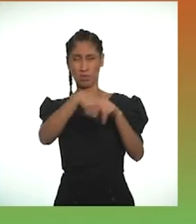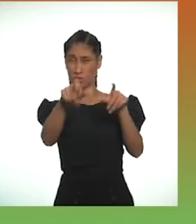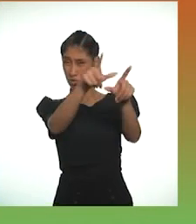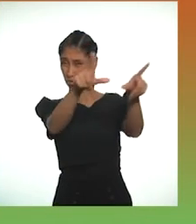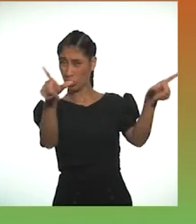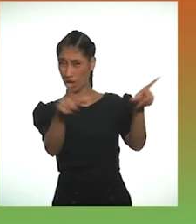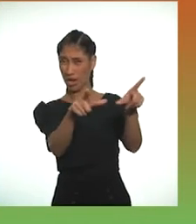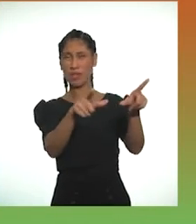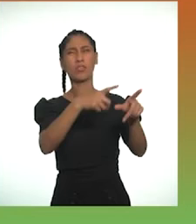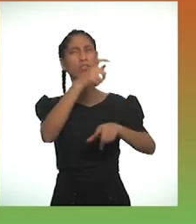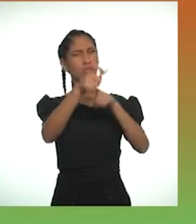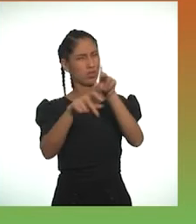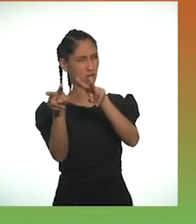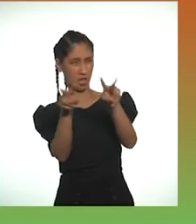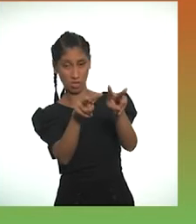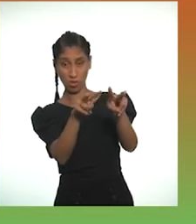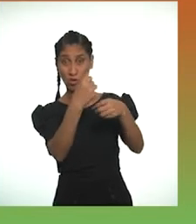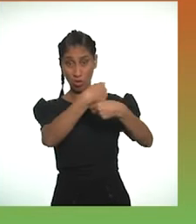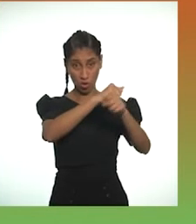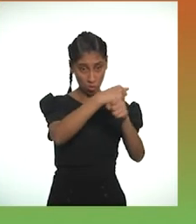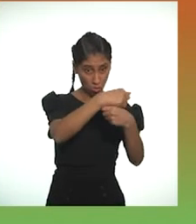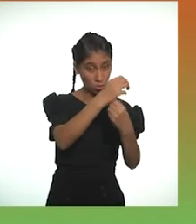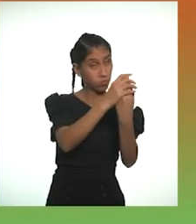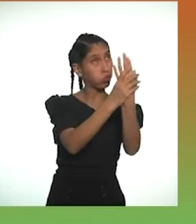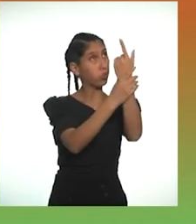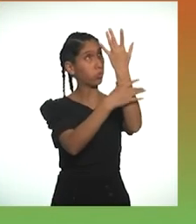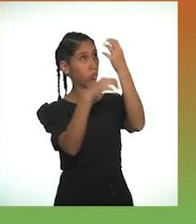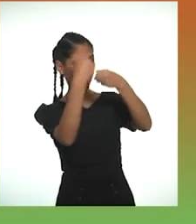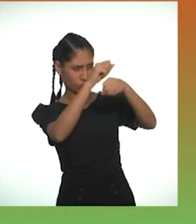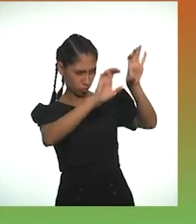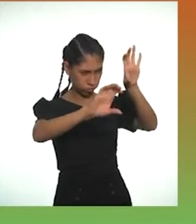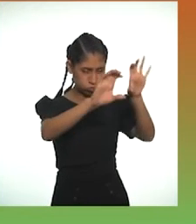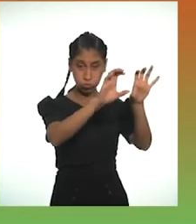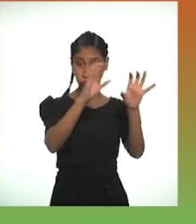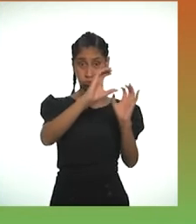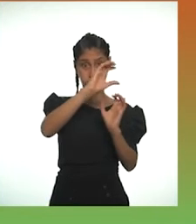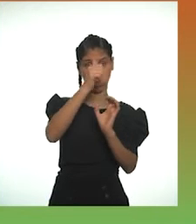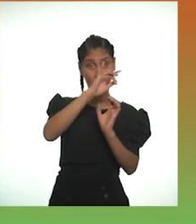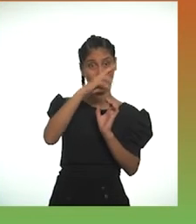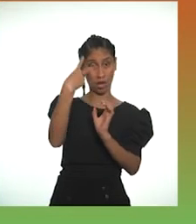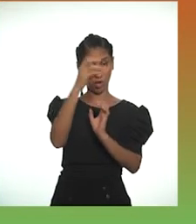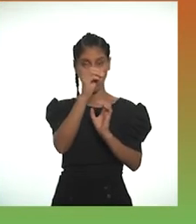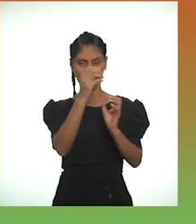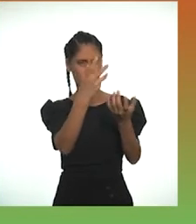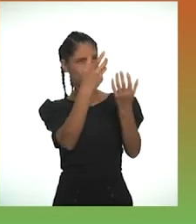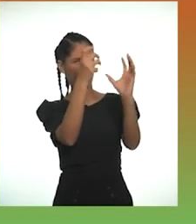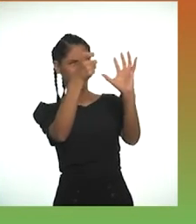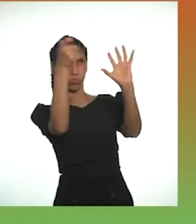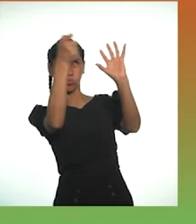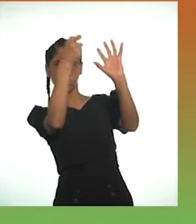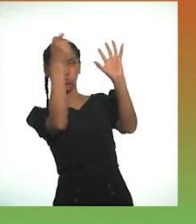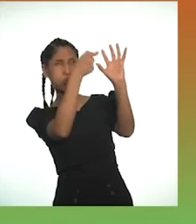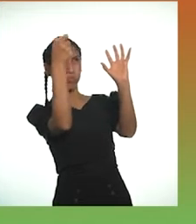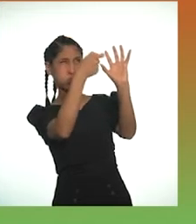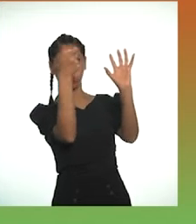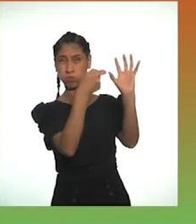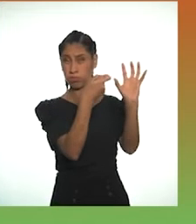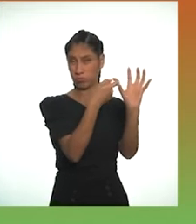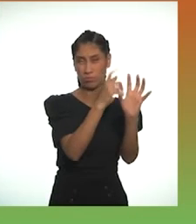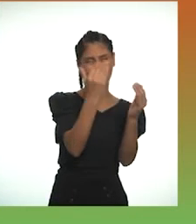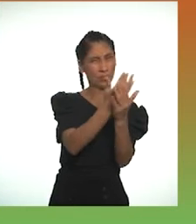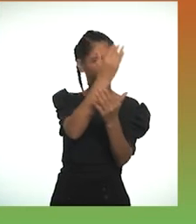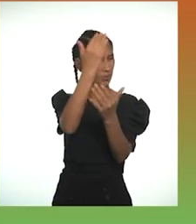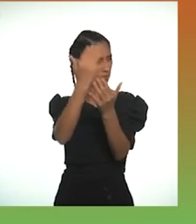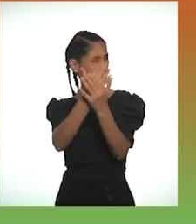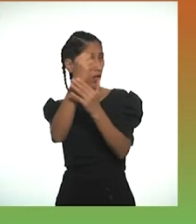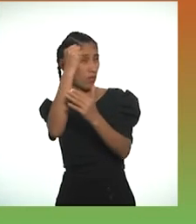zonas donde se producía el caucho tuvo consecuencias severas para el ambiente y las poblaciones que